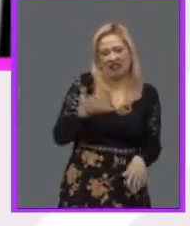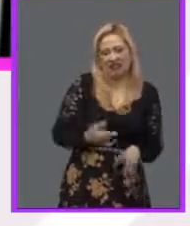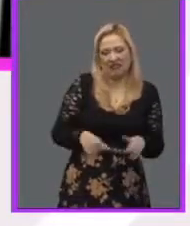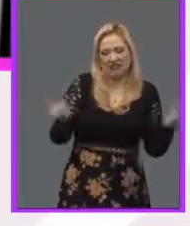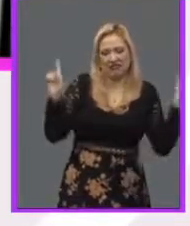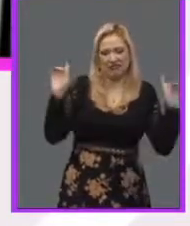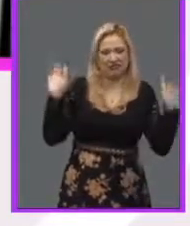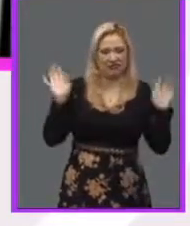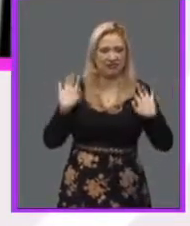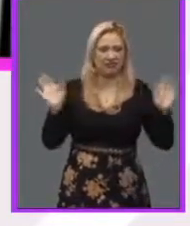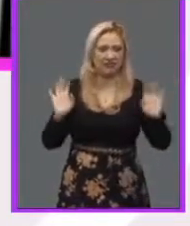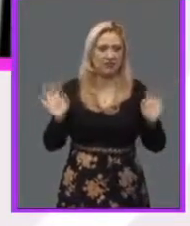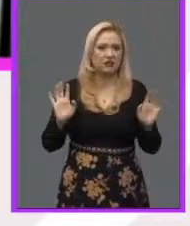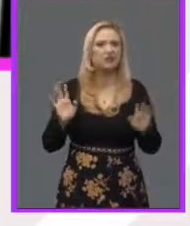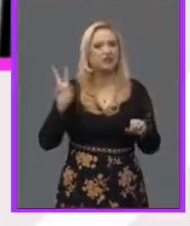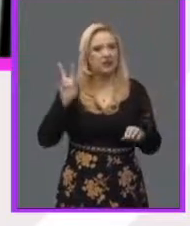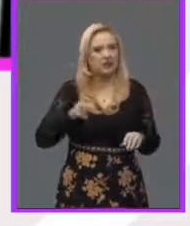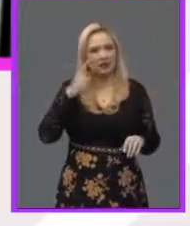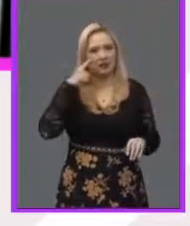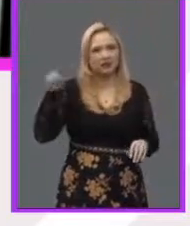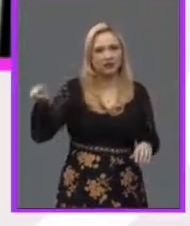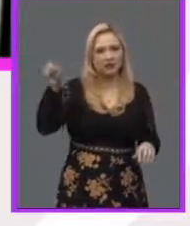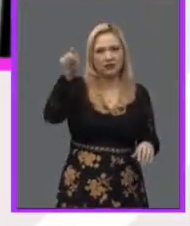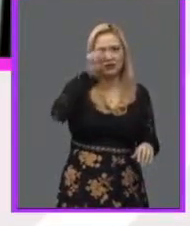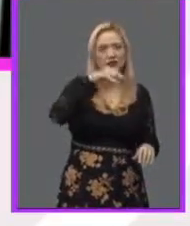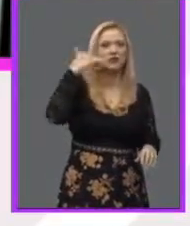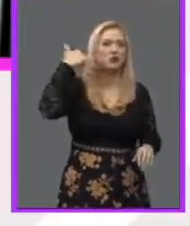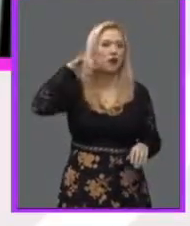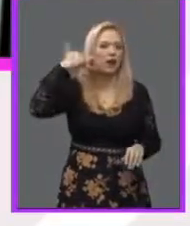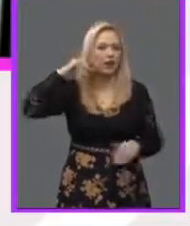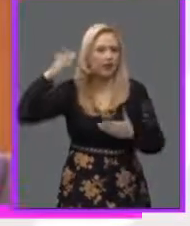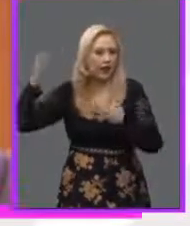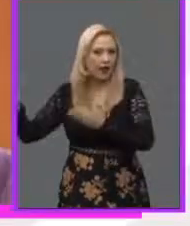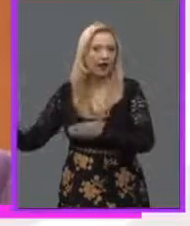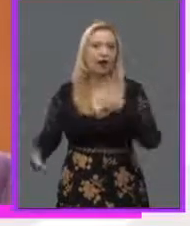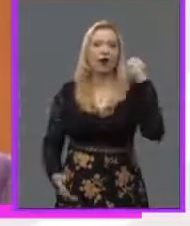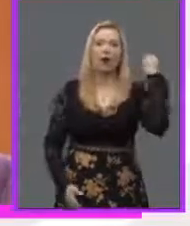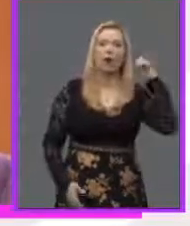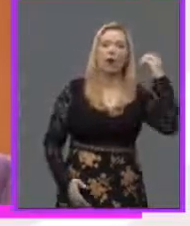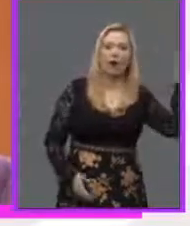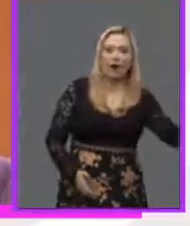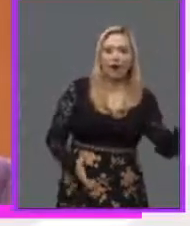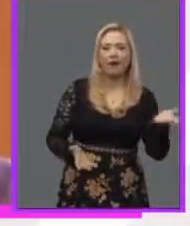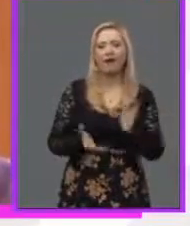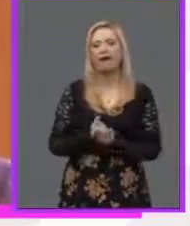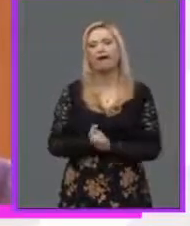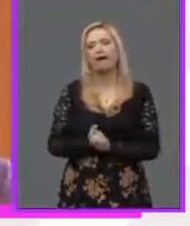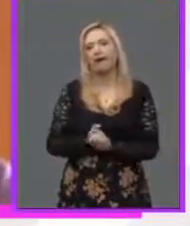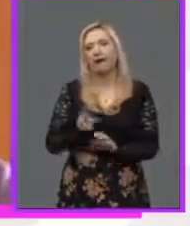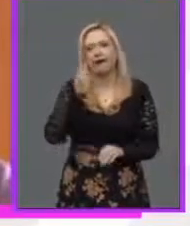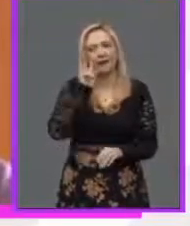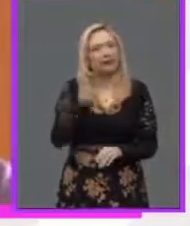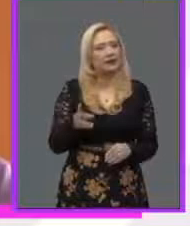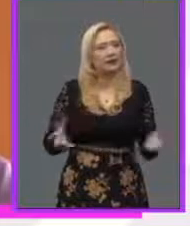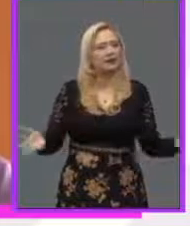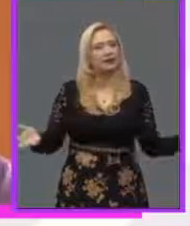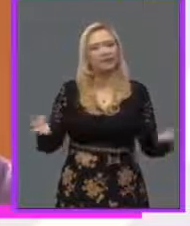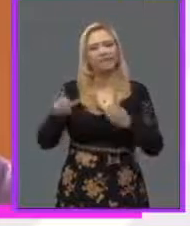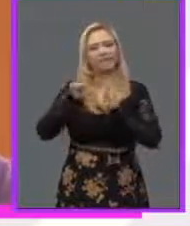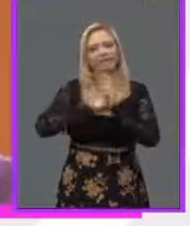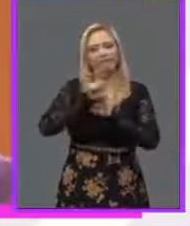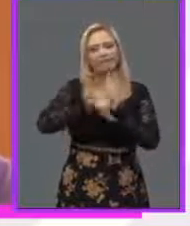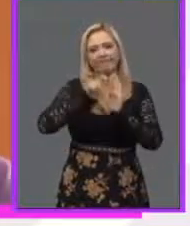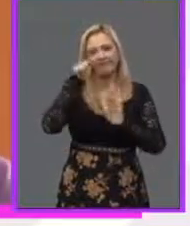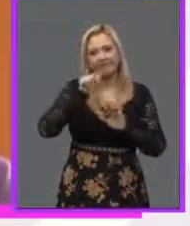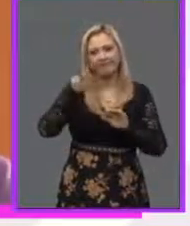veníamos platicando que sucede en regiones como en Yucatán, como en Oaxaca, ¿no? Que lo vemos todo el día en